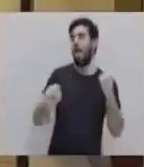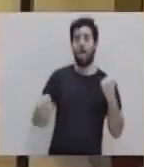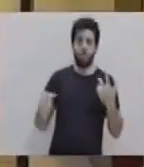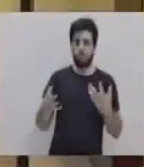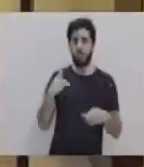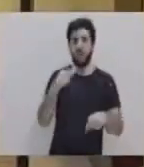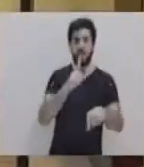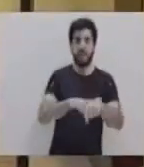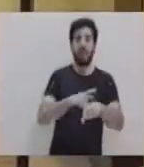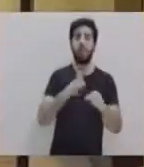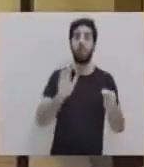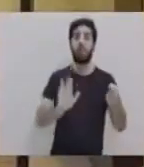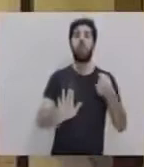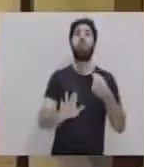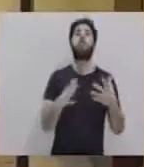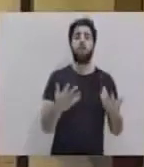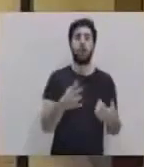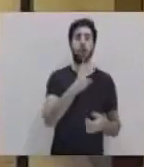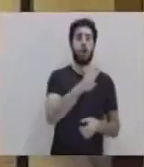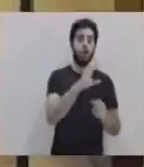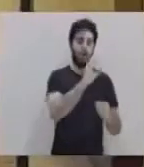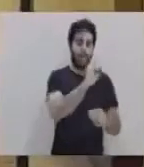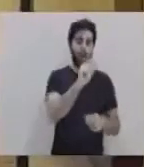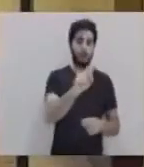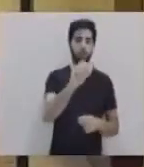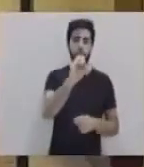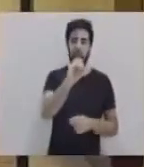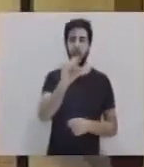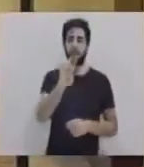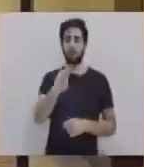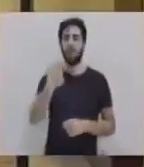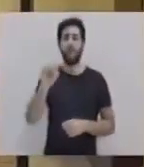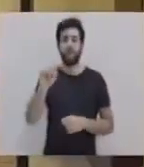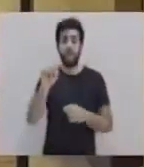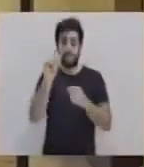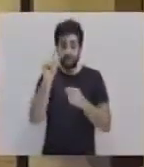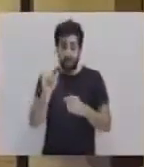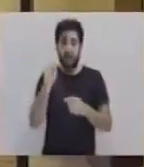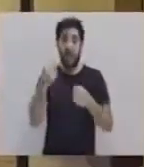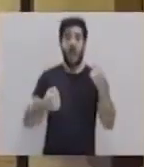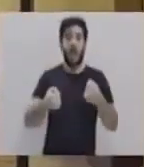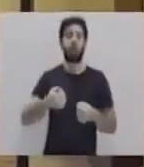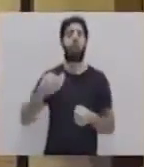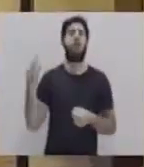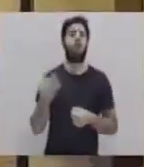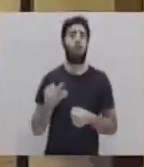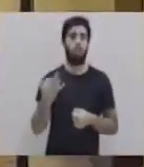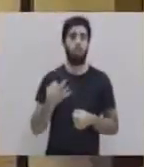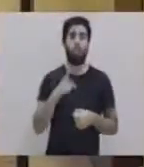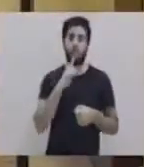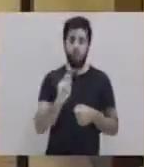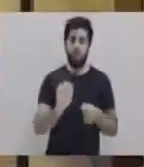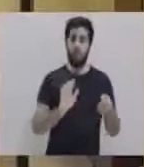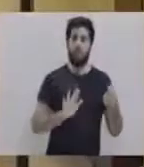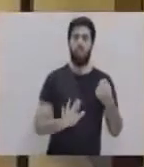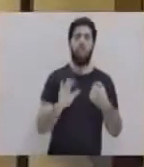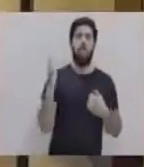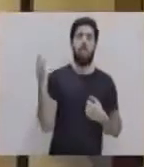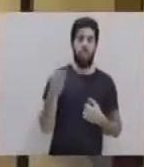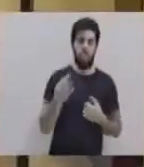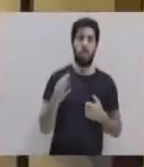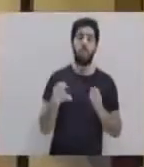demasiado largo este segmento, pues es de 90 milésimas de segundo, para una máquina en excelente estado y con los mejores sistemas de